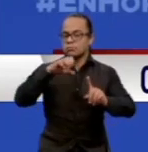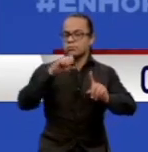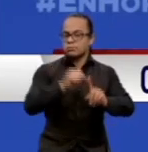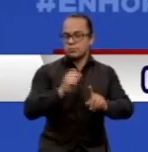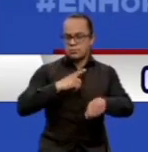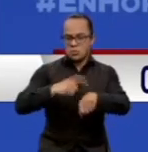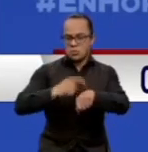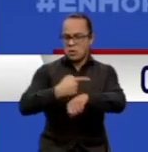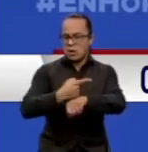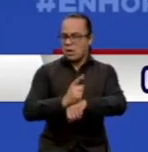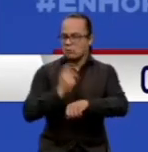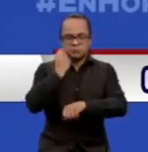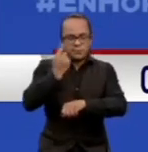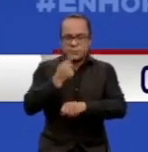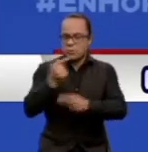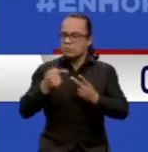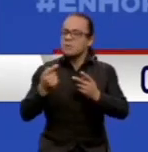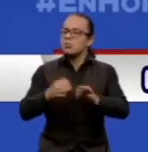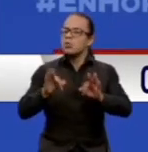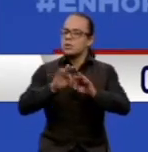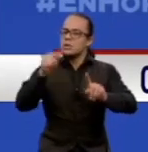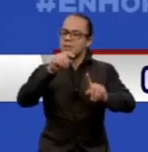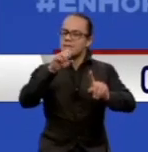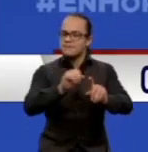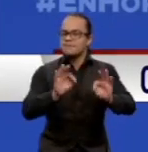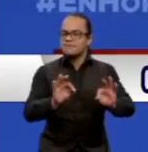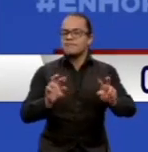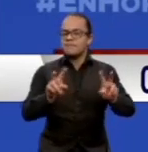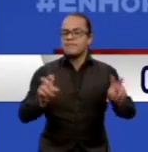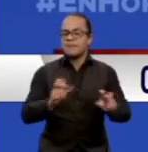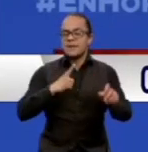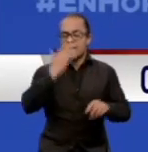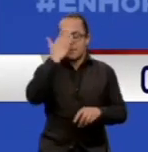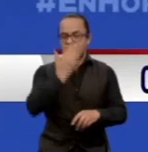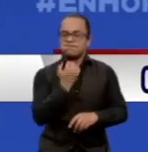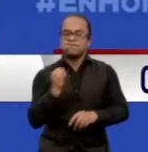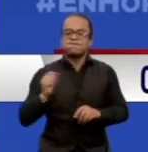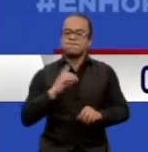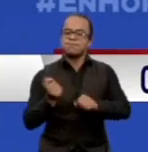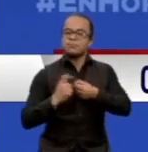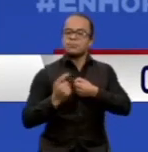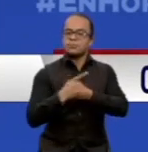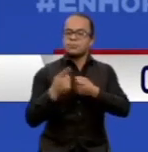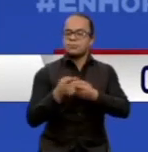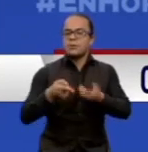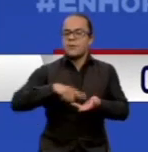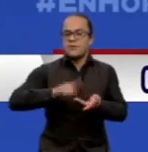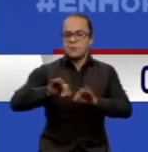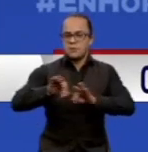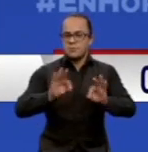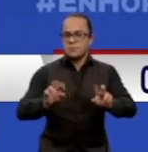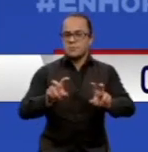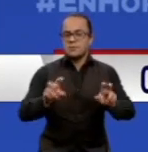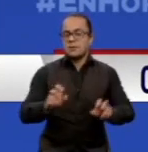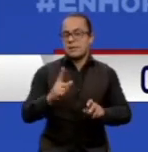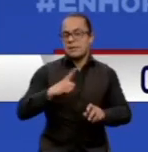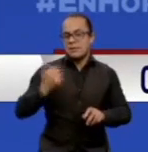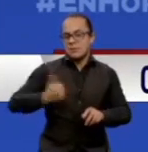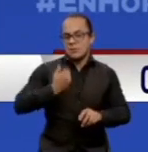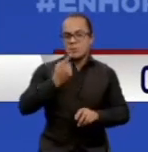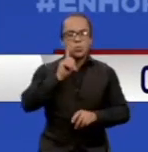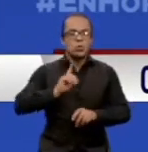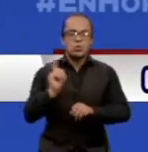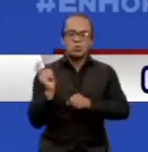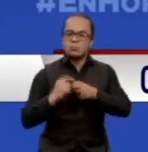te balancean la presencia de talento y además no le cuesta nada a la empresa y le